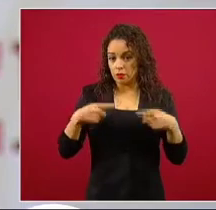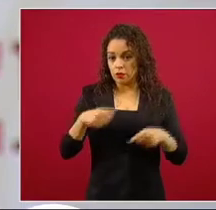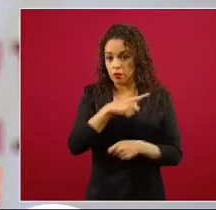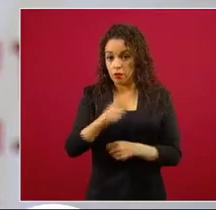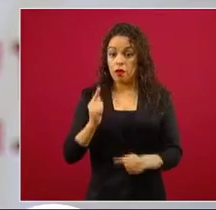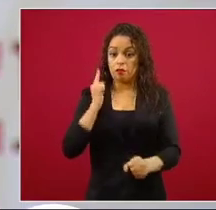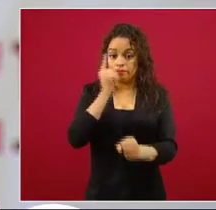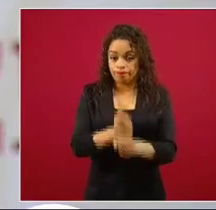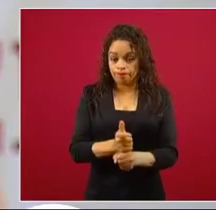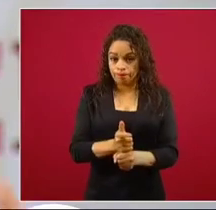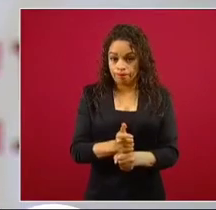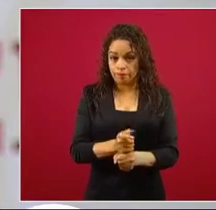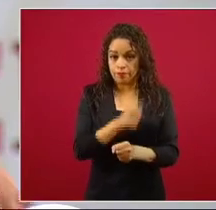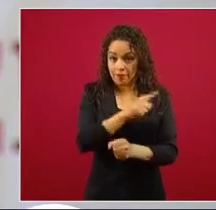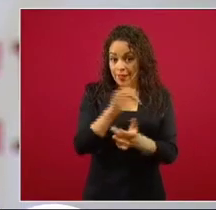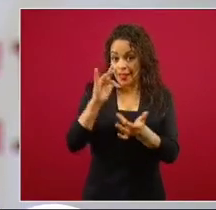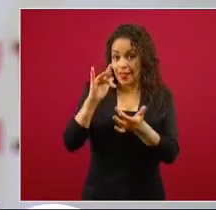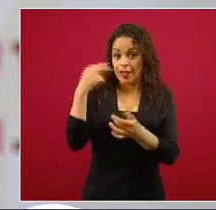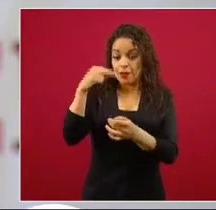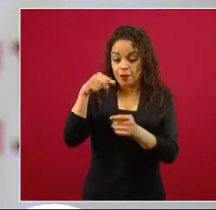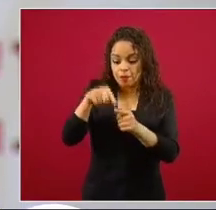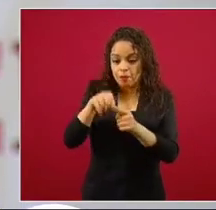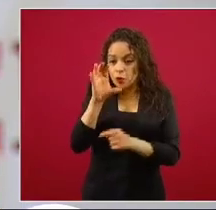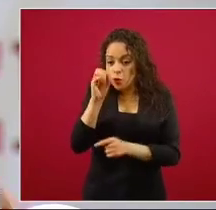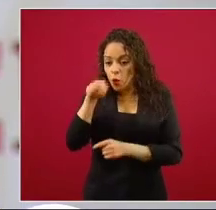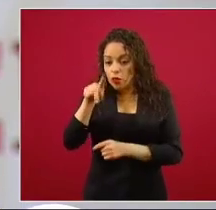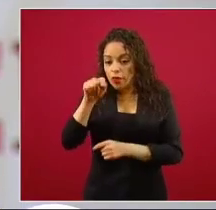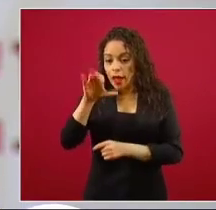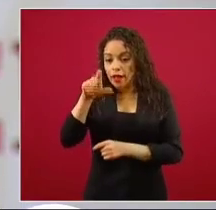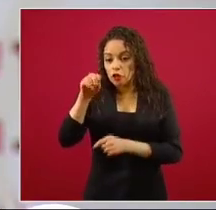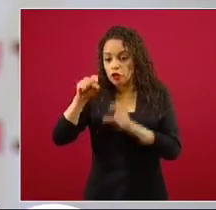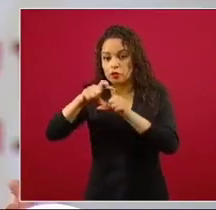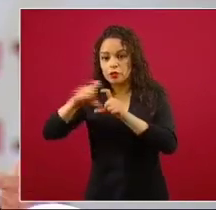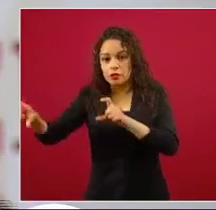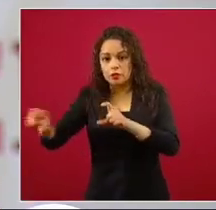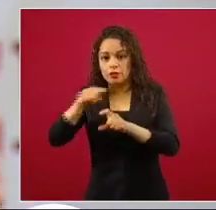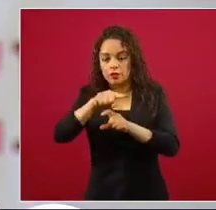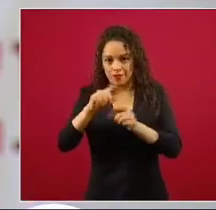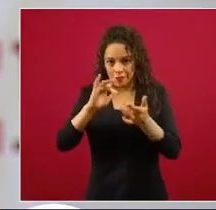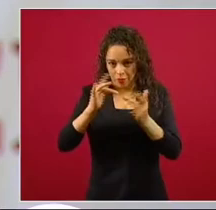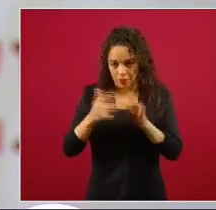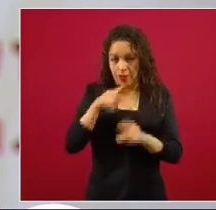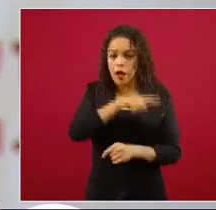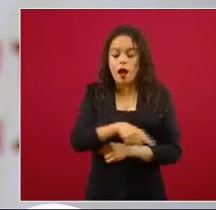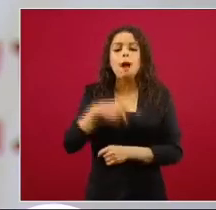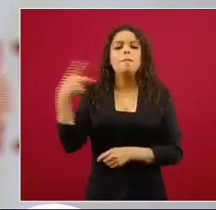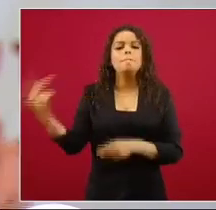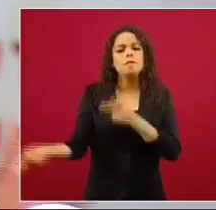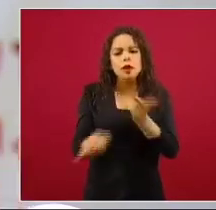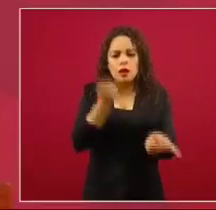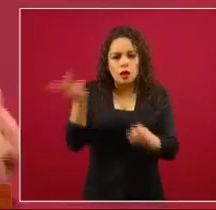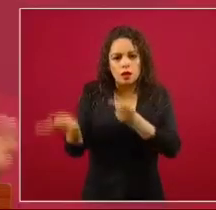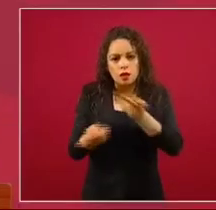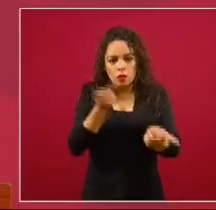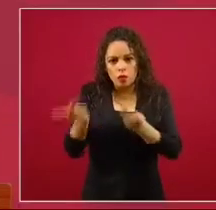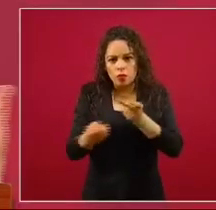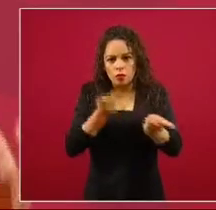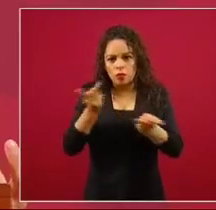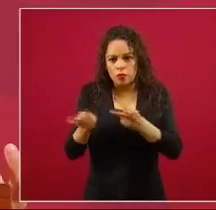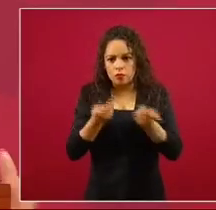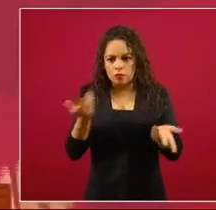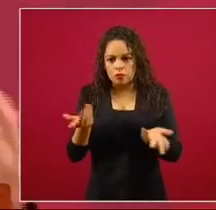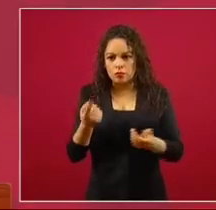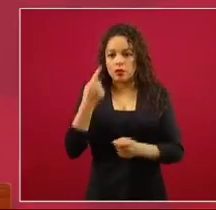ser identificadas como contactos también se entrevistan como contactos para verificar la información si no existe